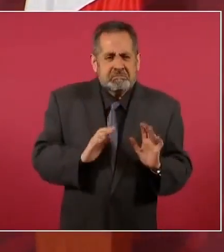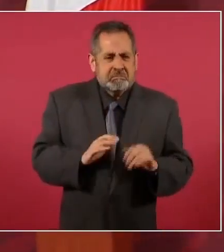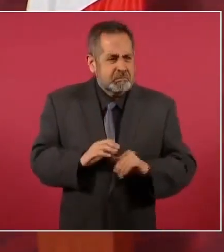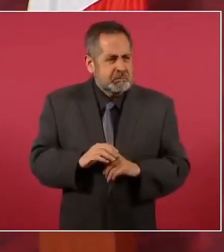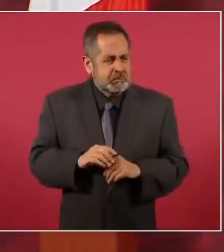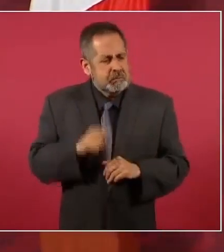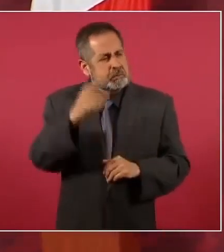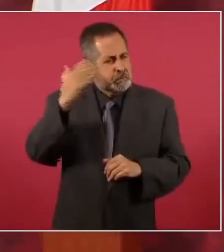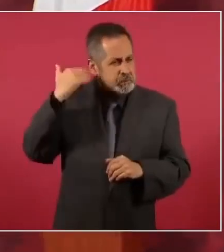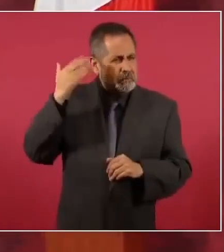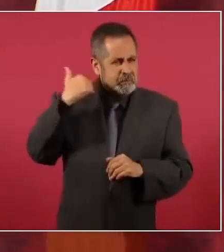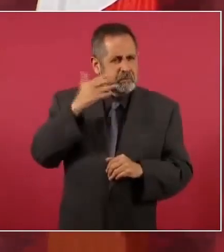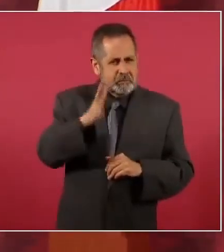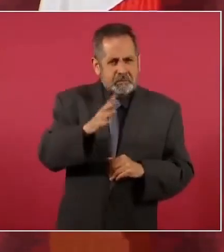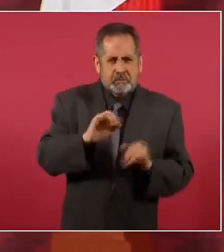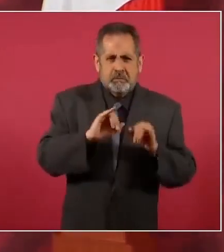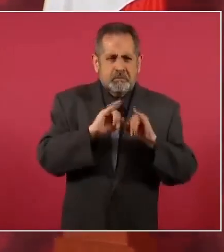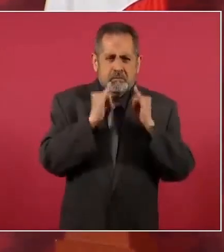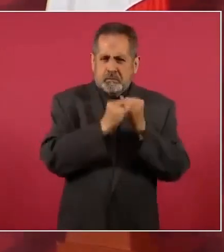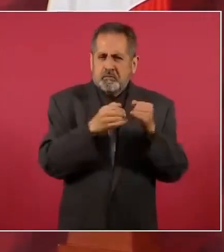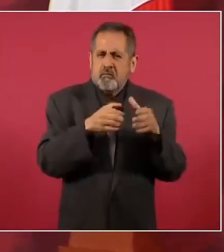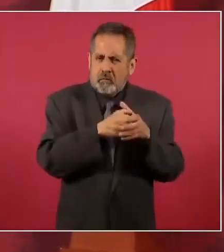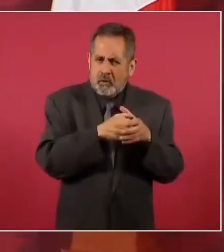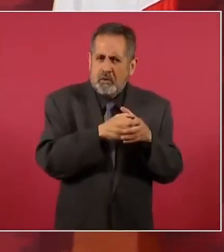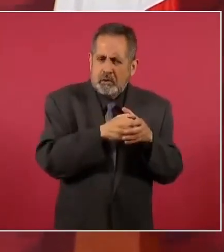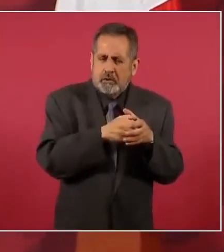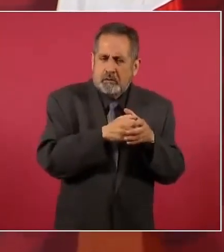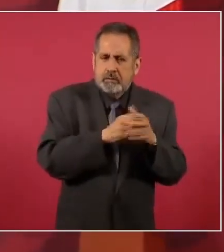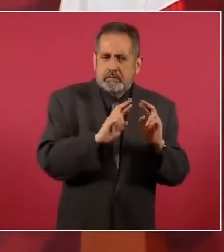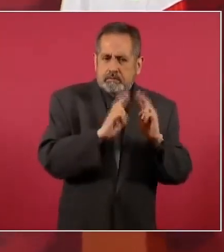Hubo una reunión